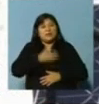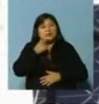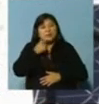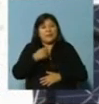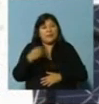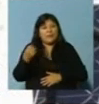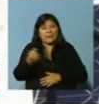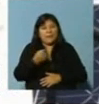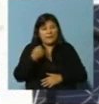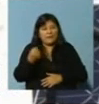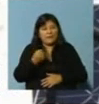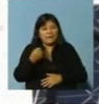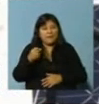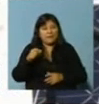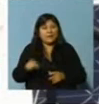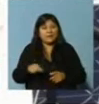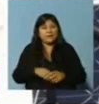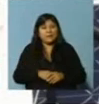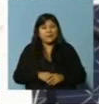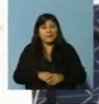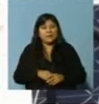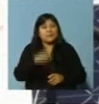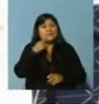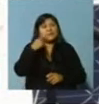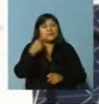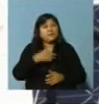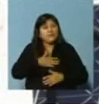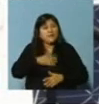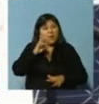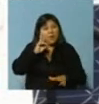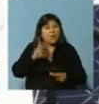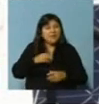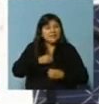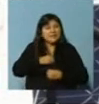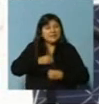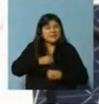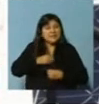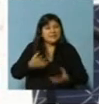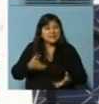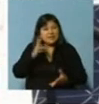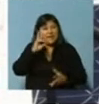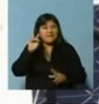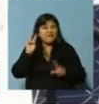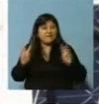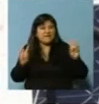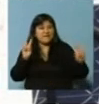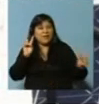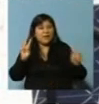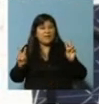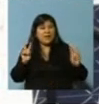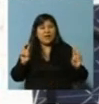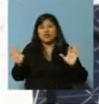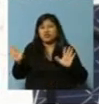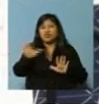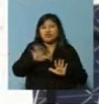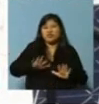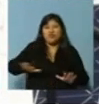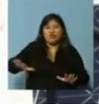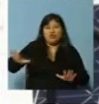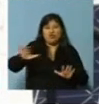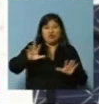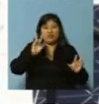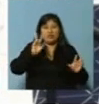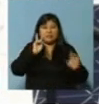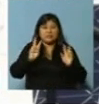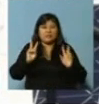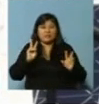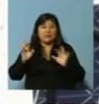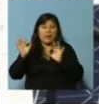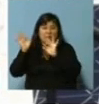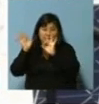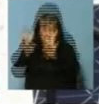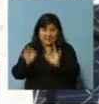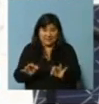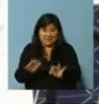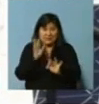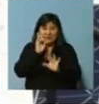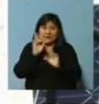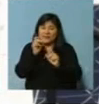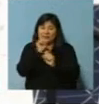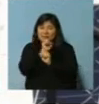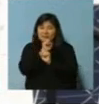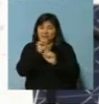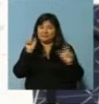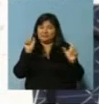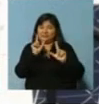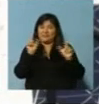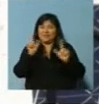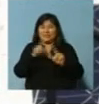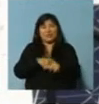movilizador. Realmente cuando venía hacia acá y veía el paisaje, no se podía creer, digamos. La